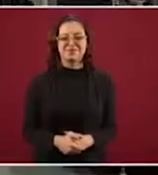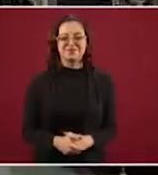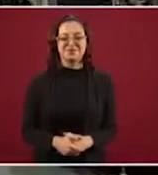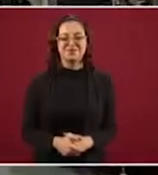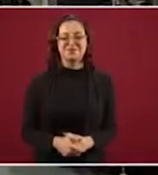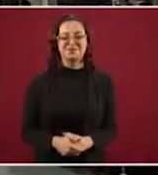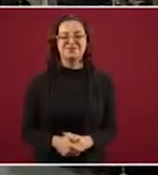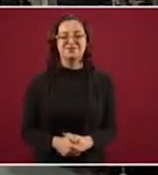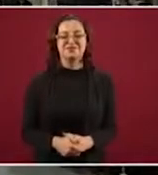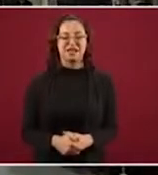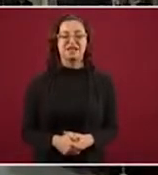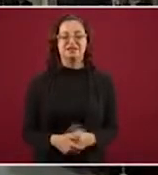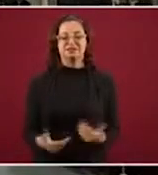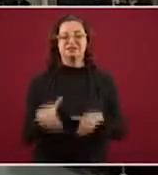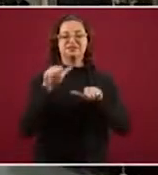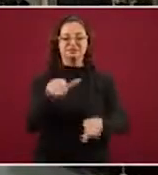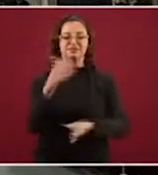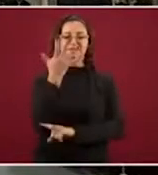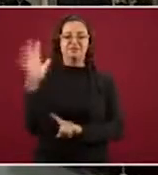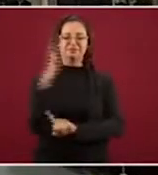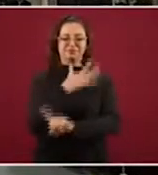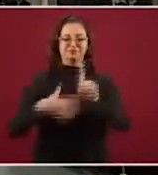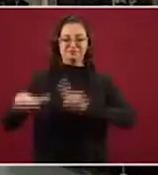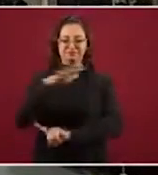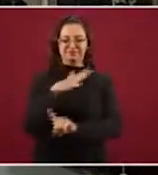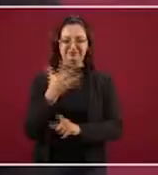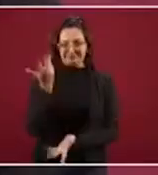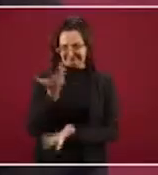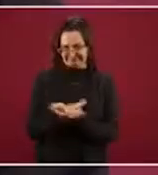sobre medio ambiente, con hechos.